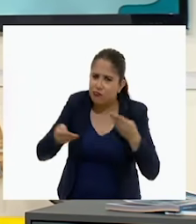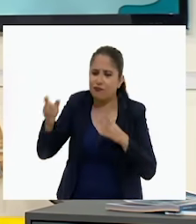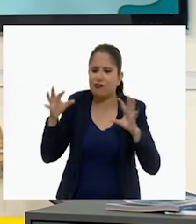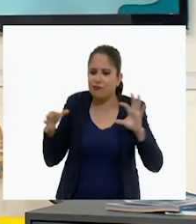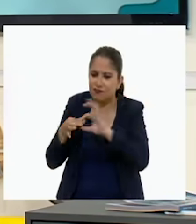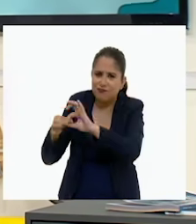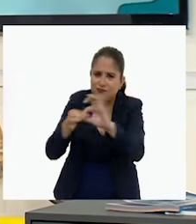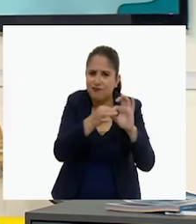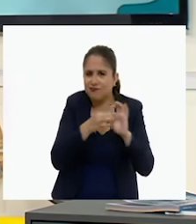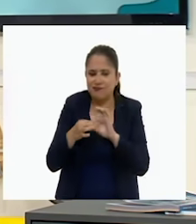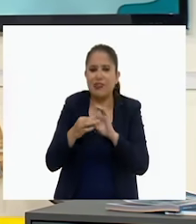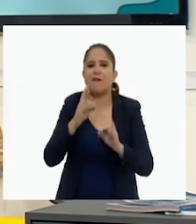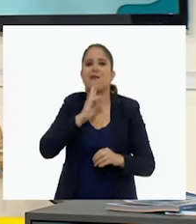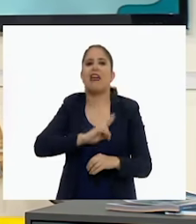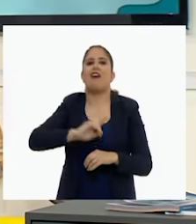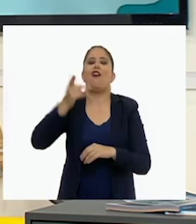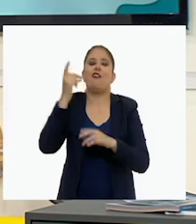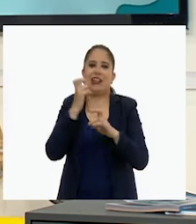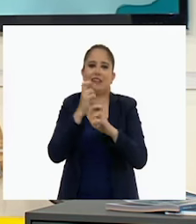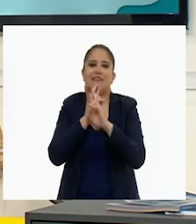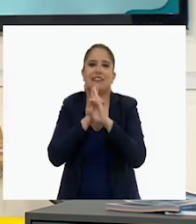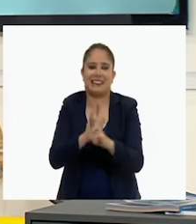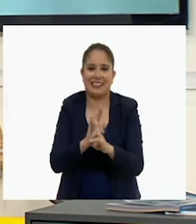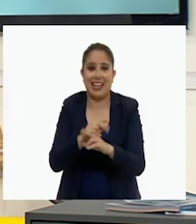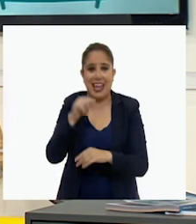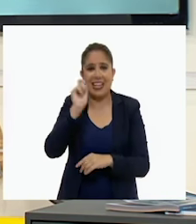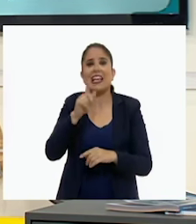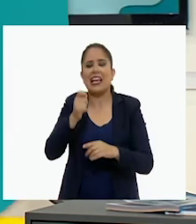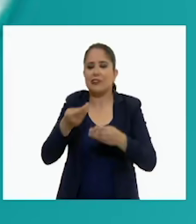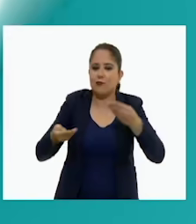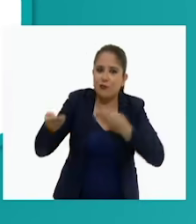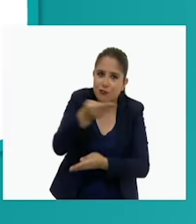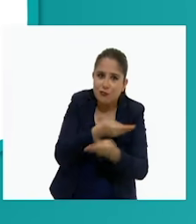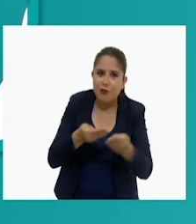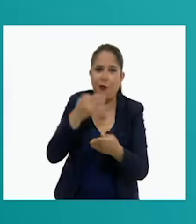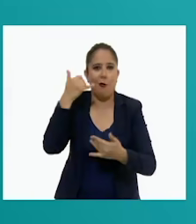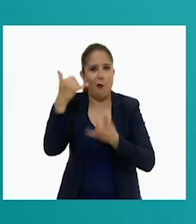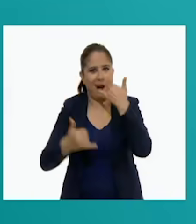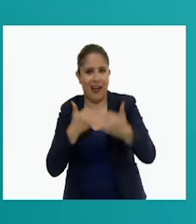el mejor resultado. Esto fue Cooperando y Jugando.